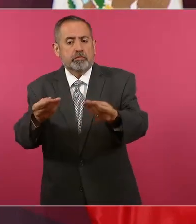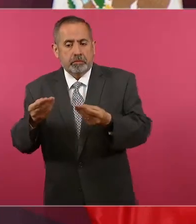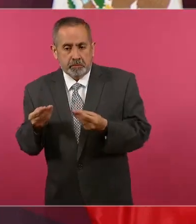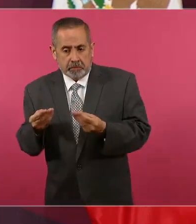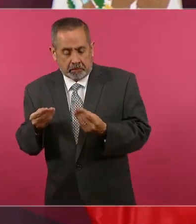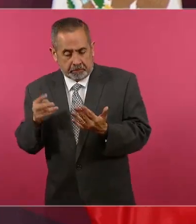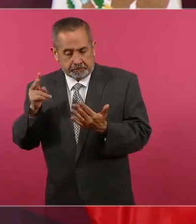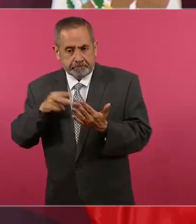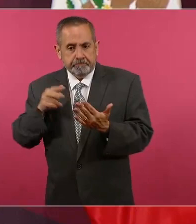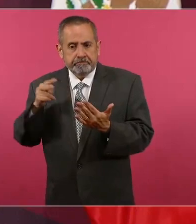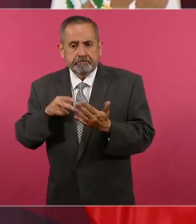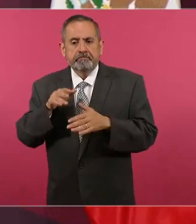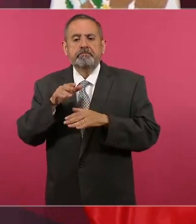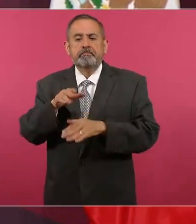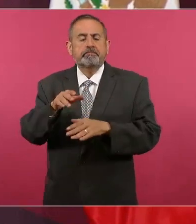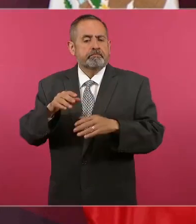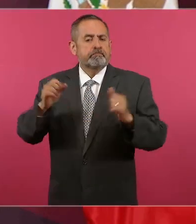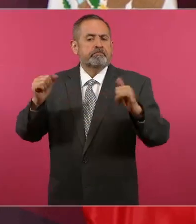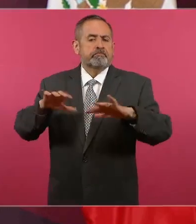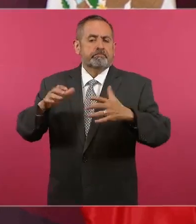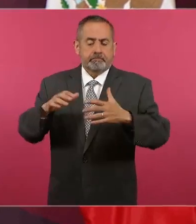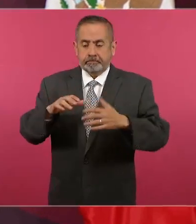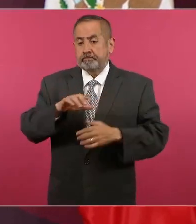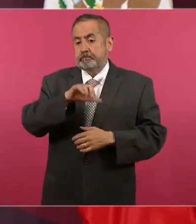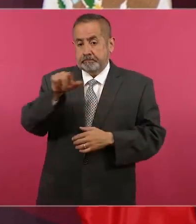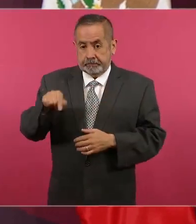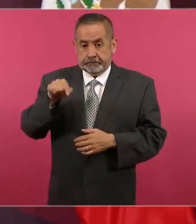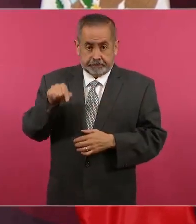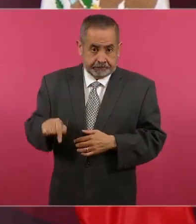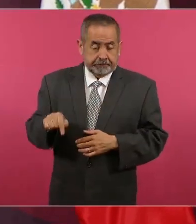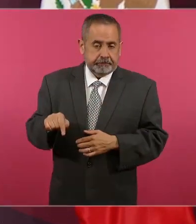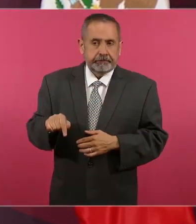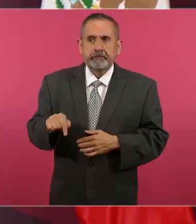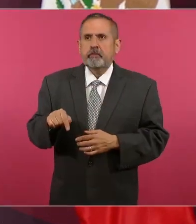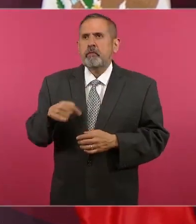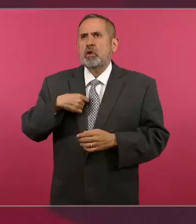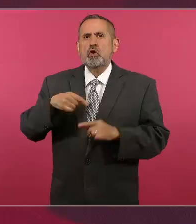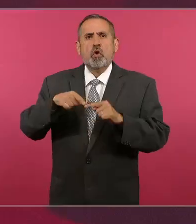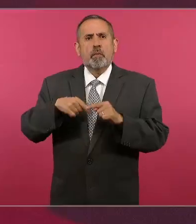sobre ese encuentro. Y de ahí voy